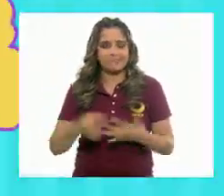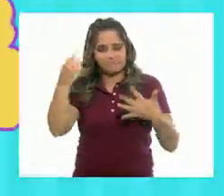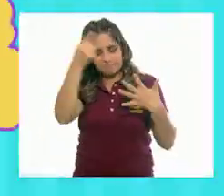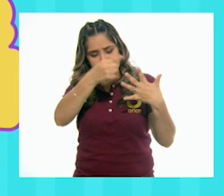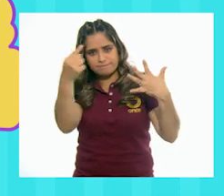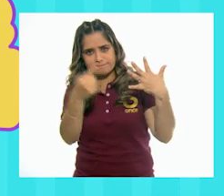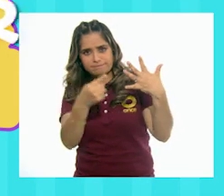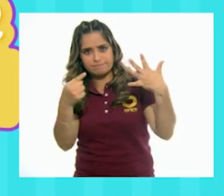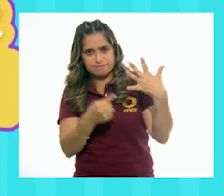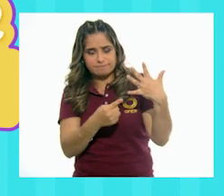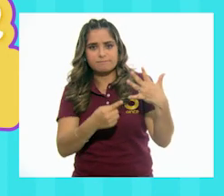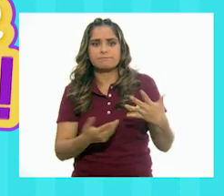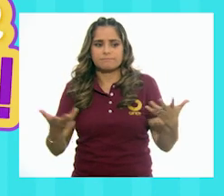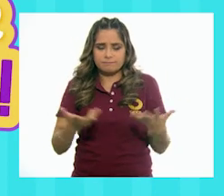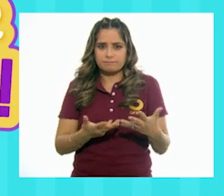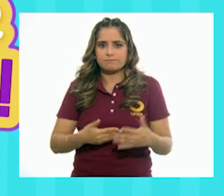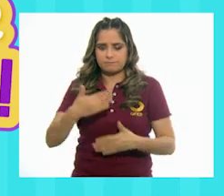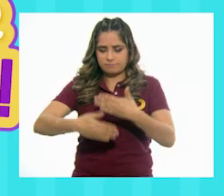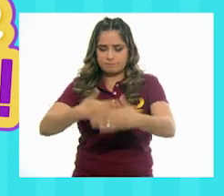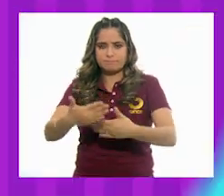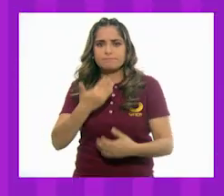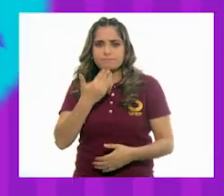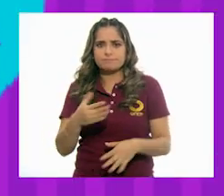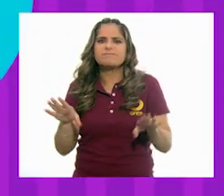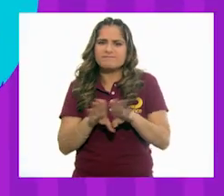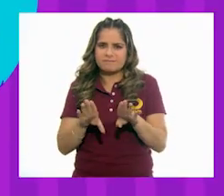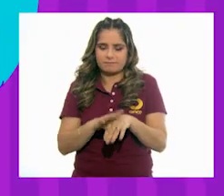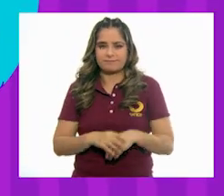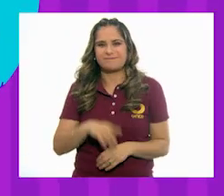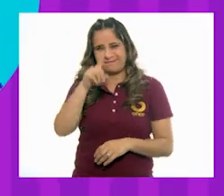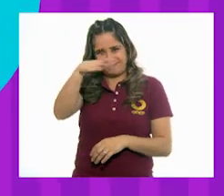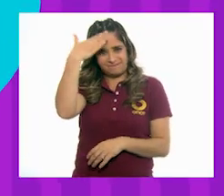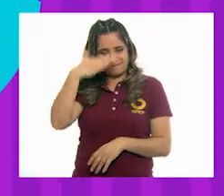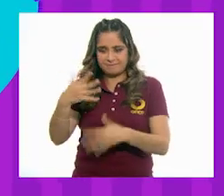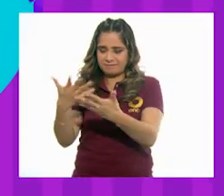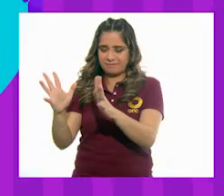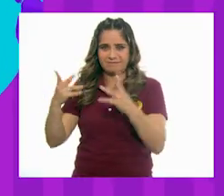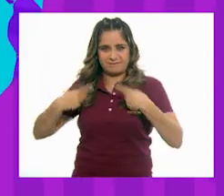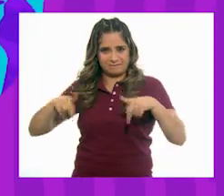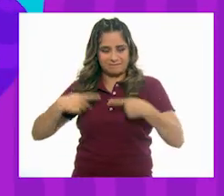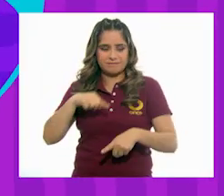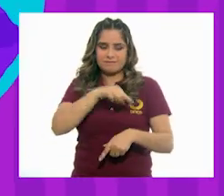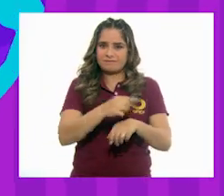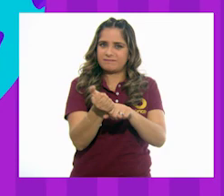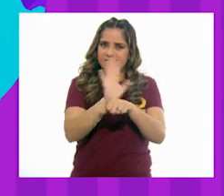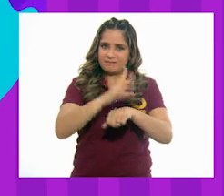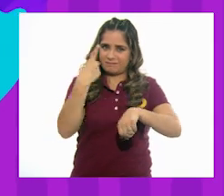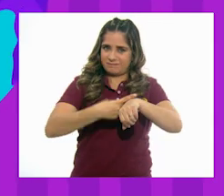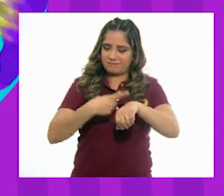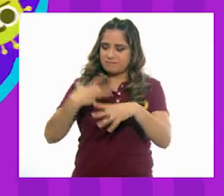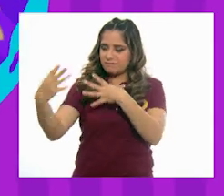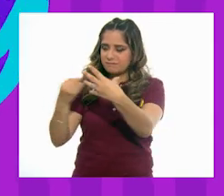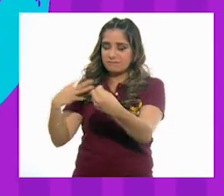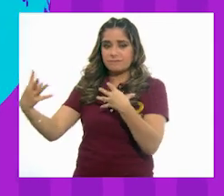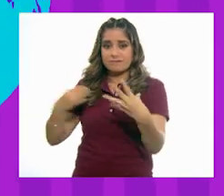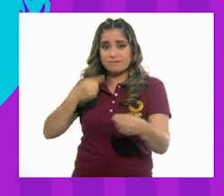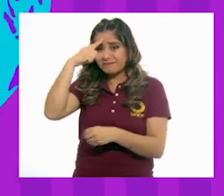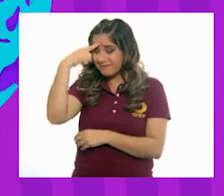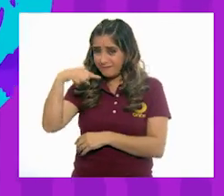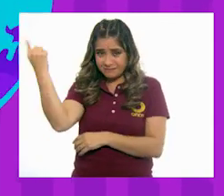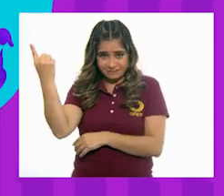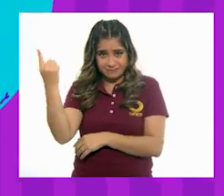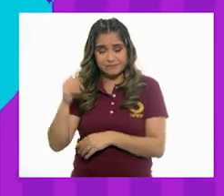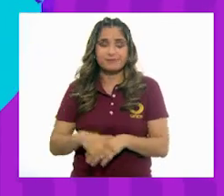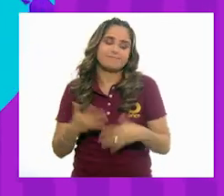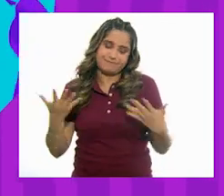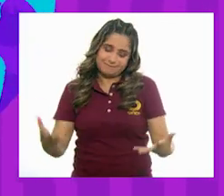Buenas prácticas para seguir adelante. Como todos sabemos, la COVID-19 es una enfermedad que se contagia muy fácilmente entre las